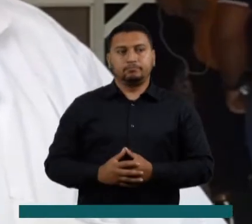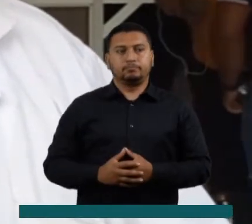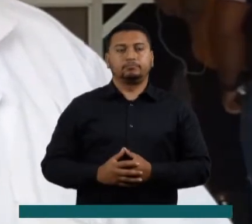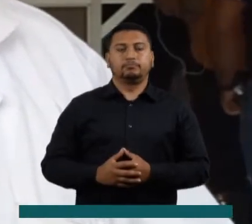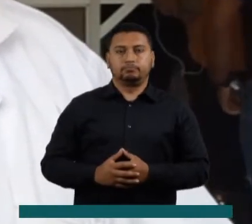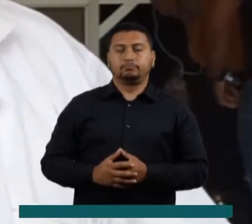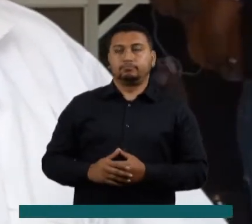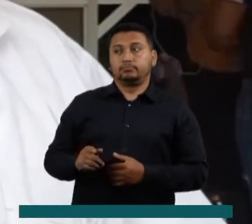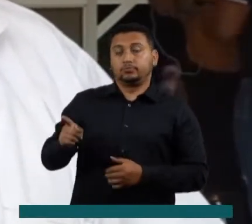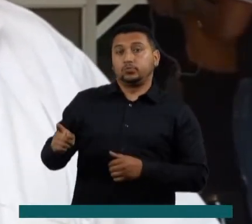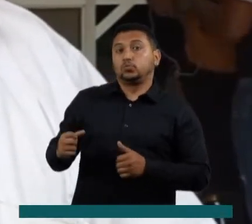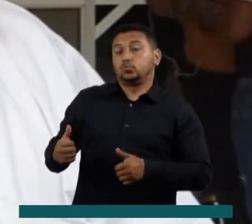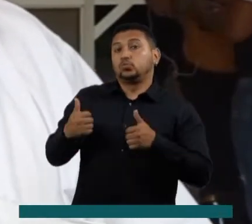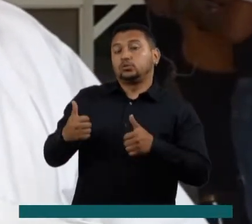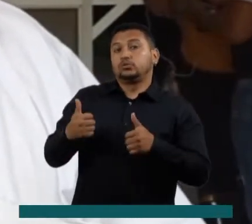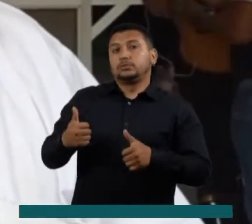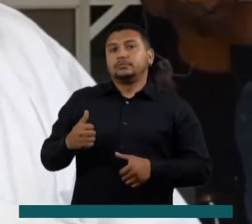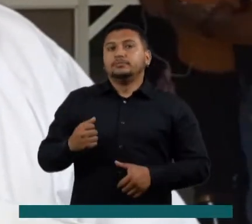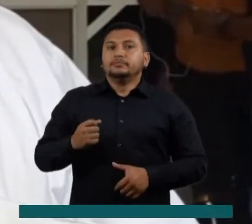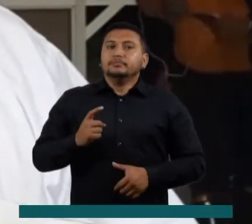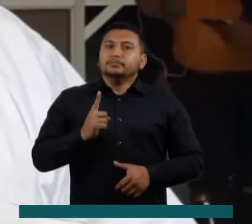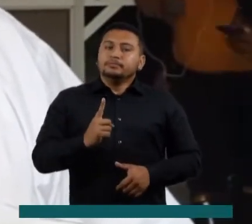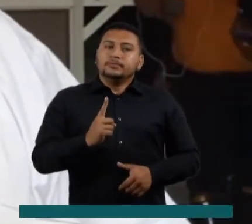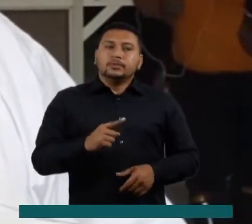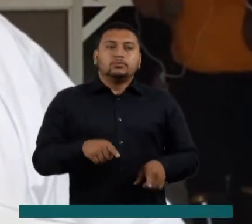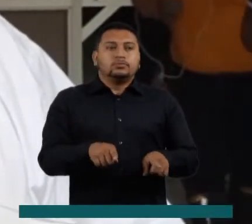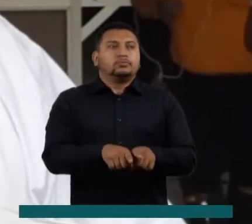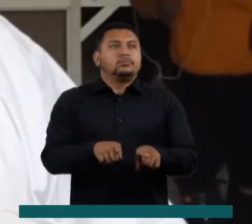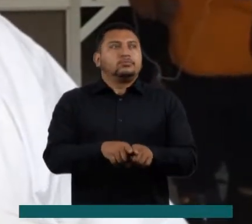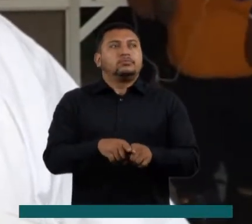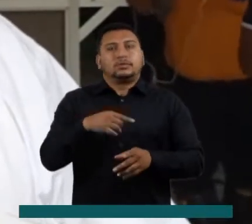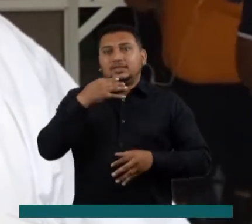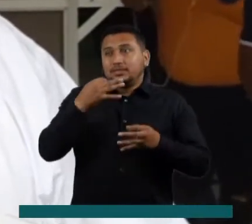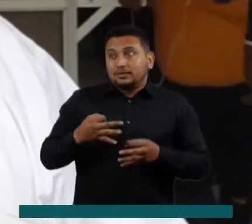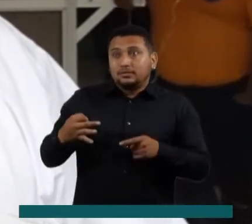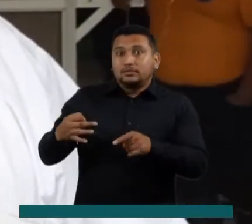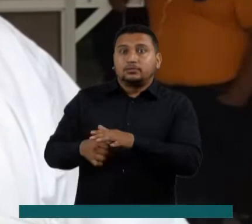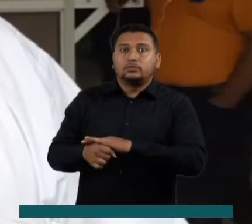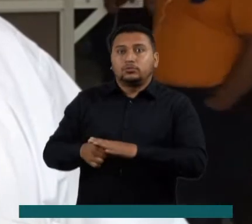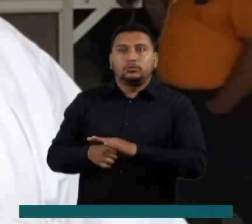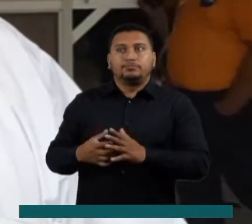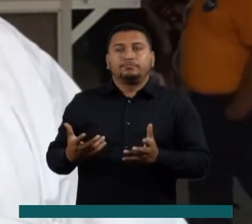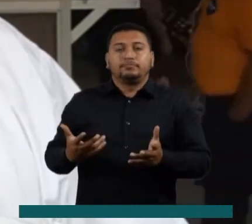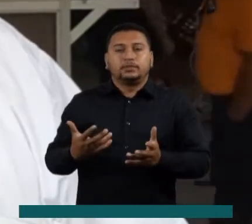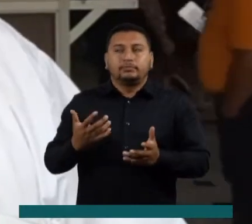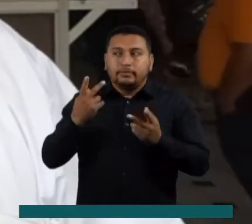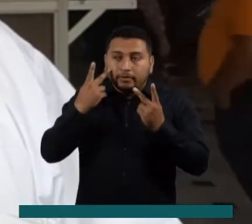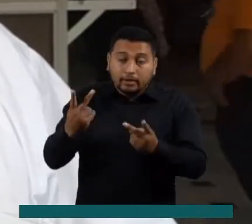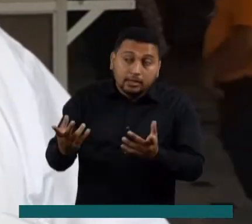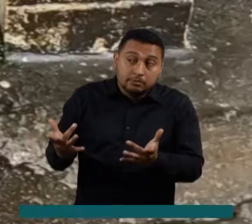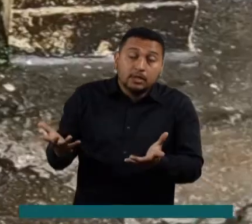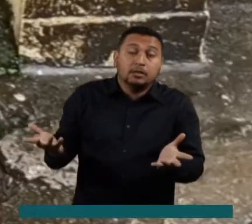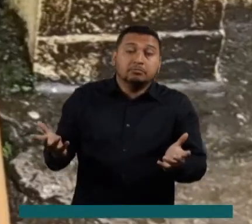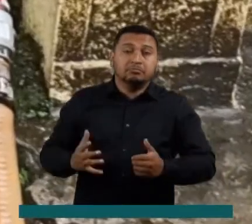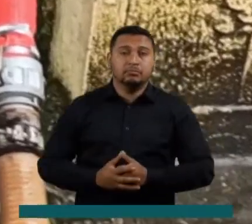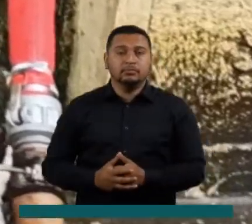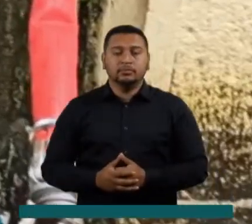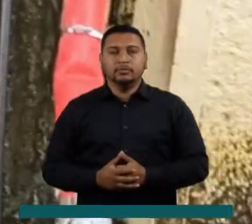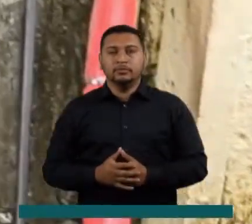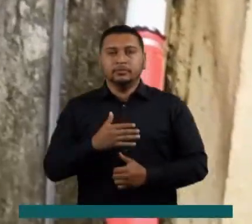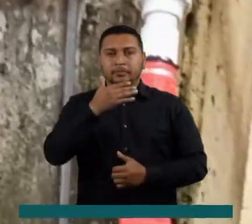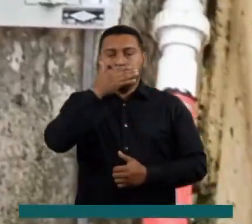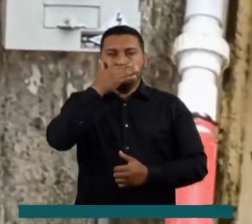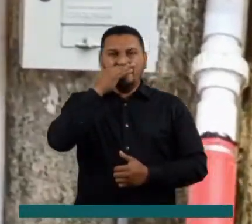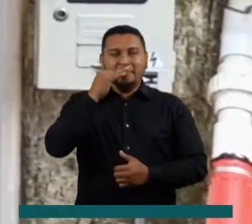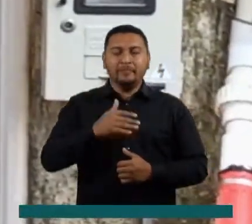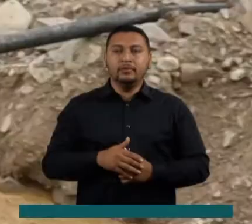verdad, pues sería muy bueno, pero hasta el momento, hasta no ver la realidad, no se puede creer. Se hace necesario,